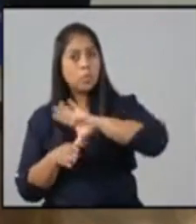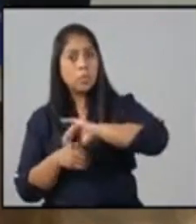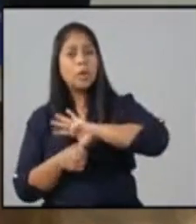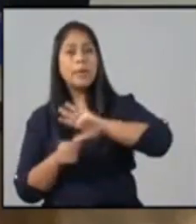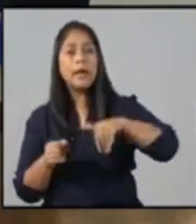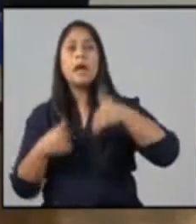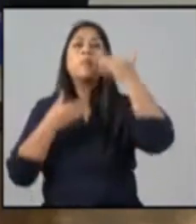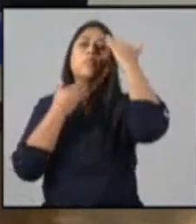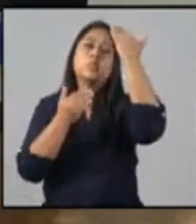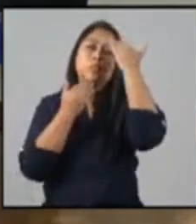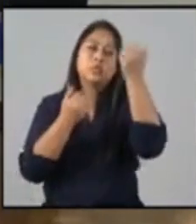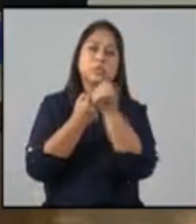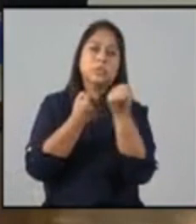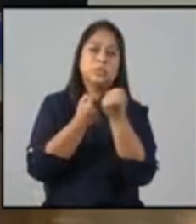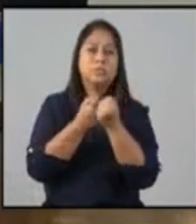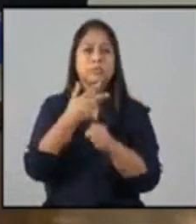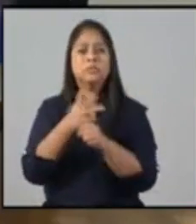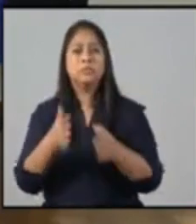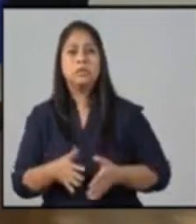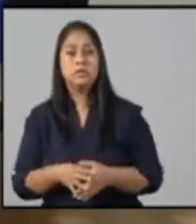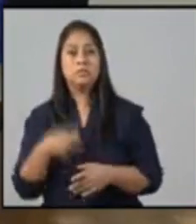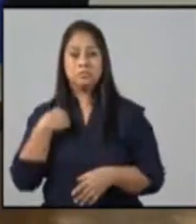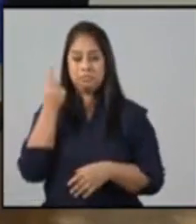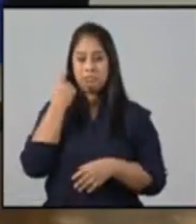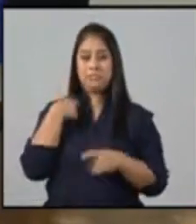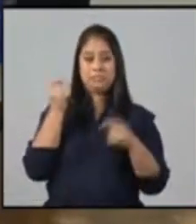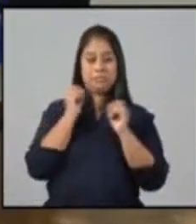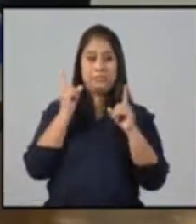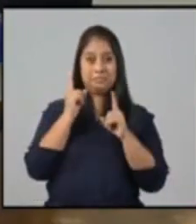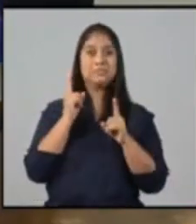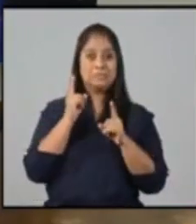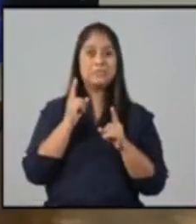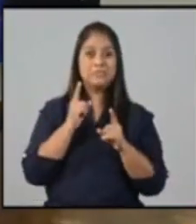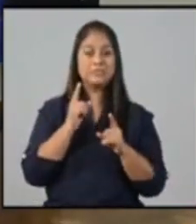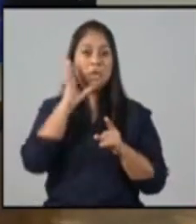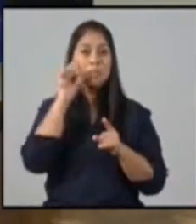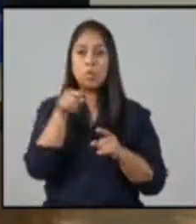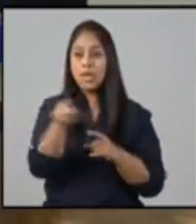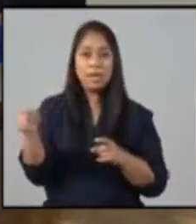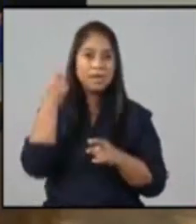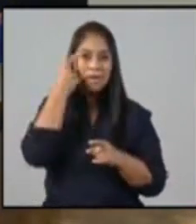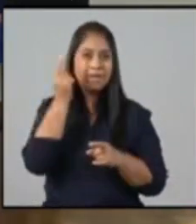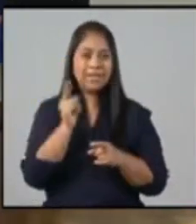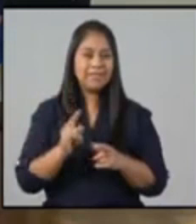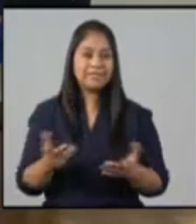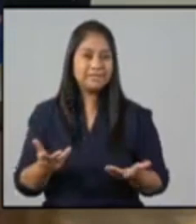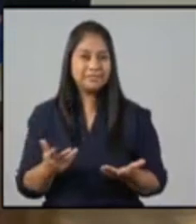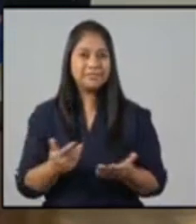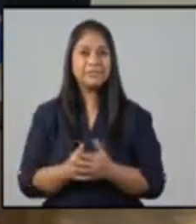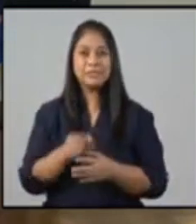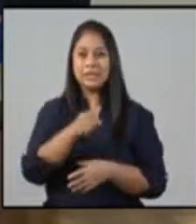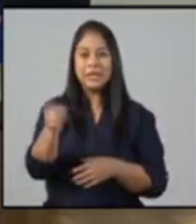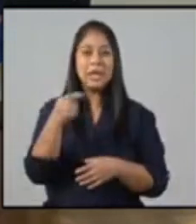Europea, muchas gracias por todo el apoyo dado a Guatemala. Eso, la verdad, sorprende, porque ellos no tienen